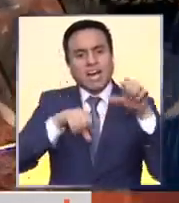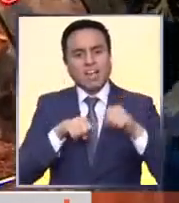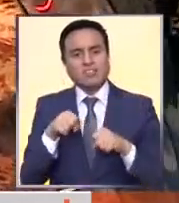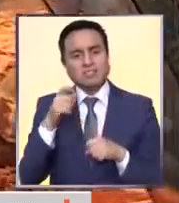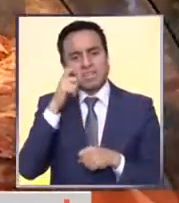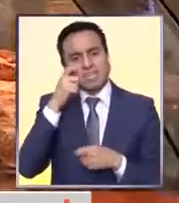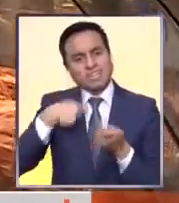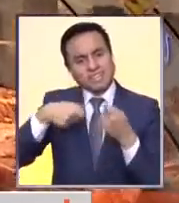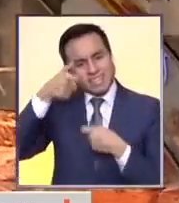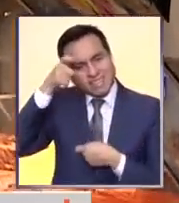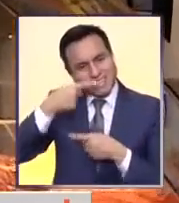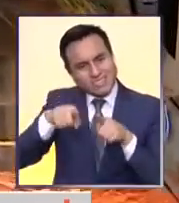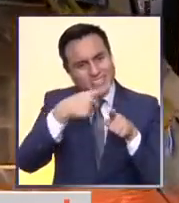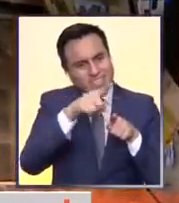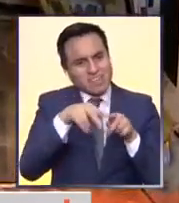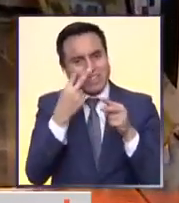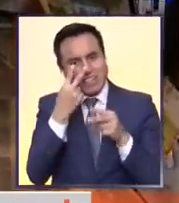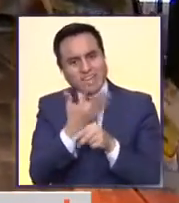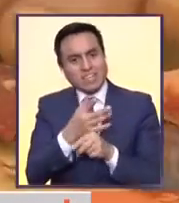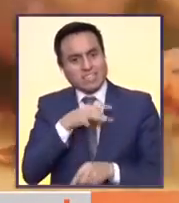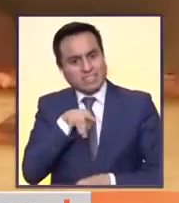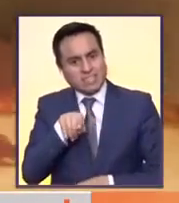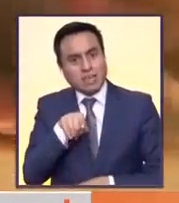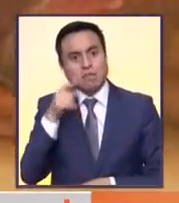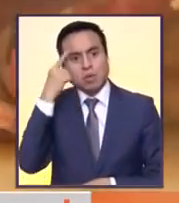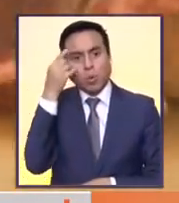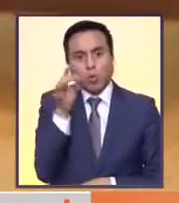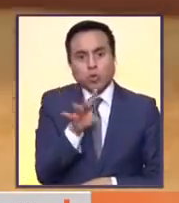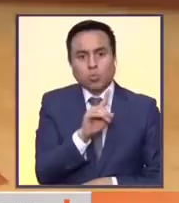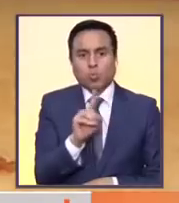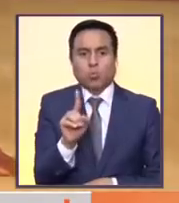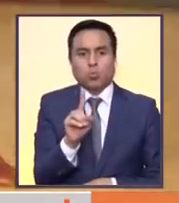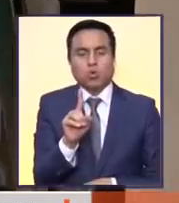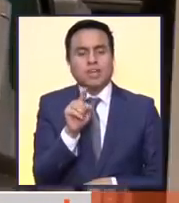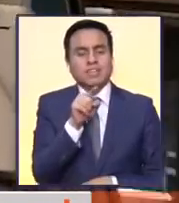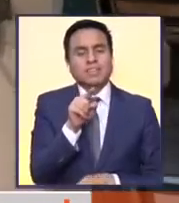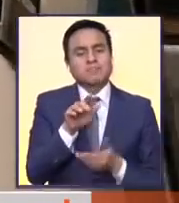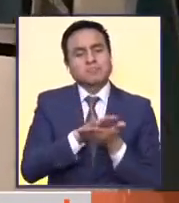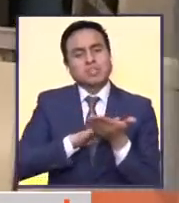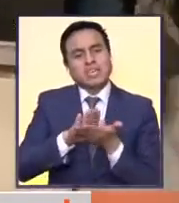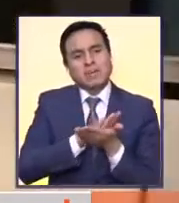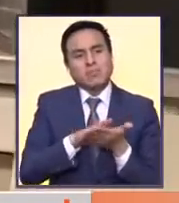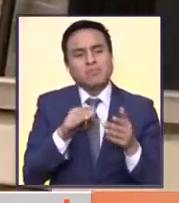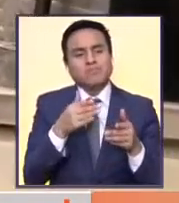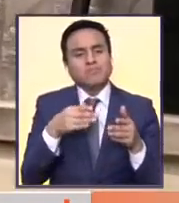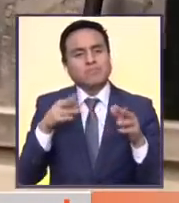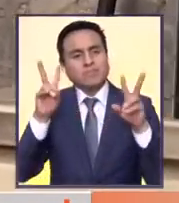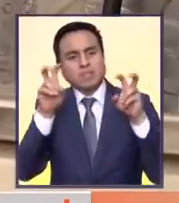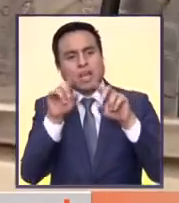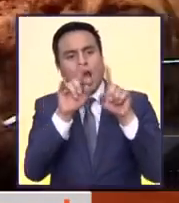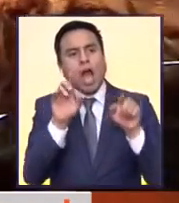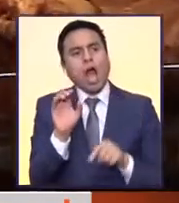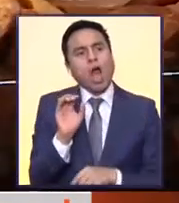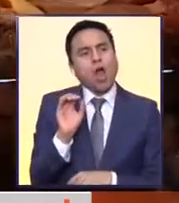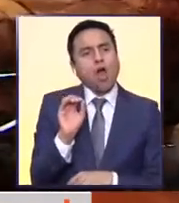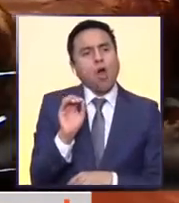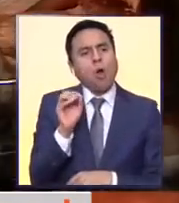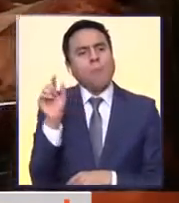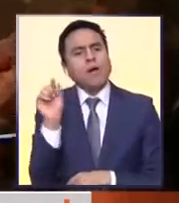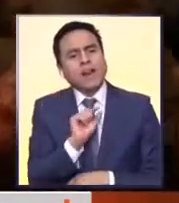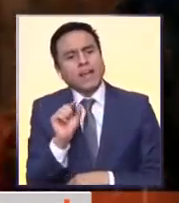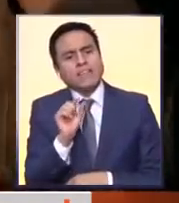cuánto punto de venta de carne haya en Chile. Pero no es la única. Este local, por ejemplo, vende además categoría U, más barata